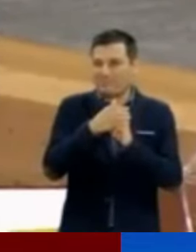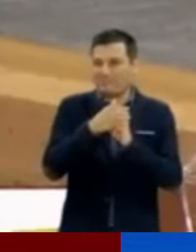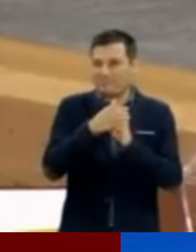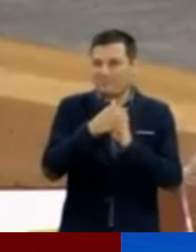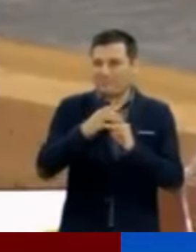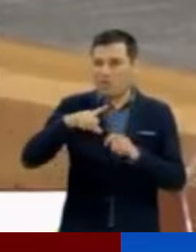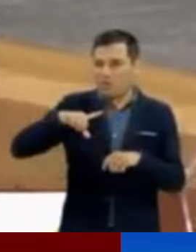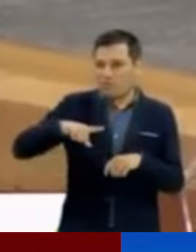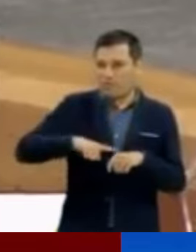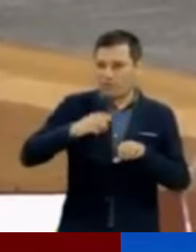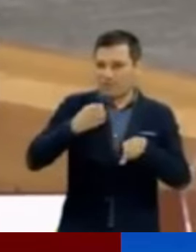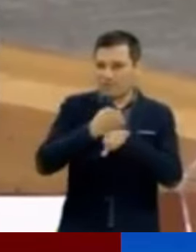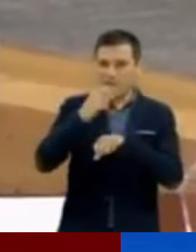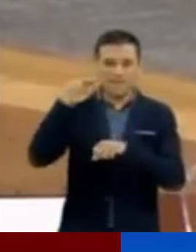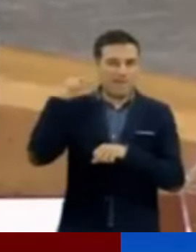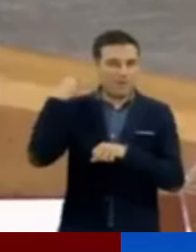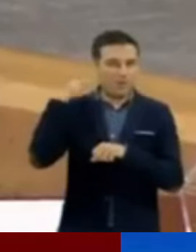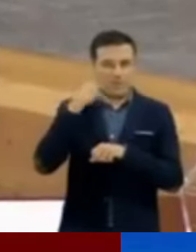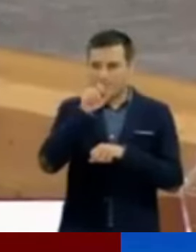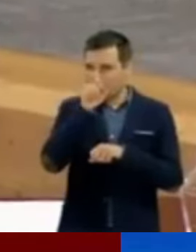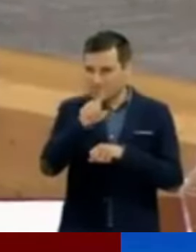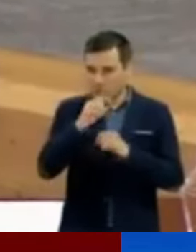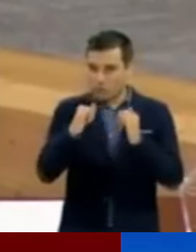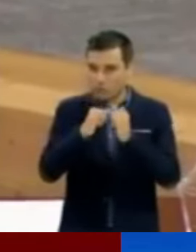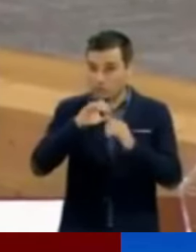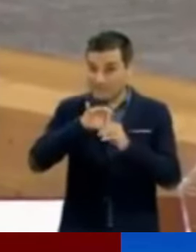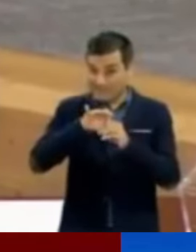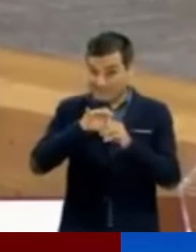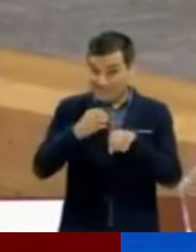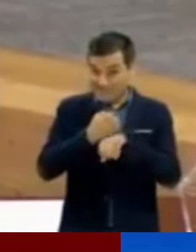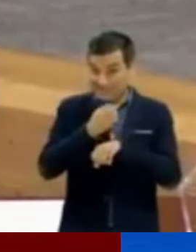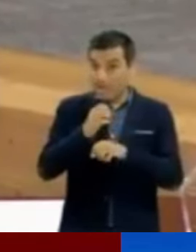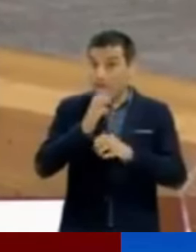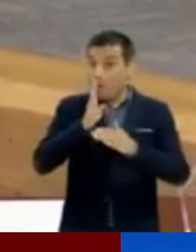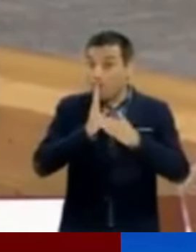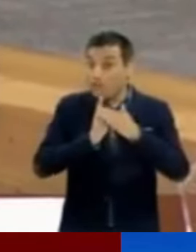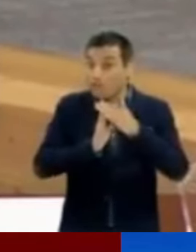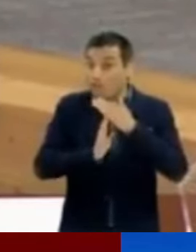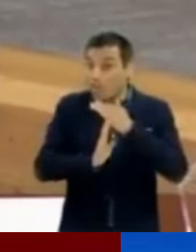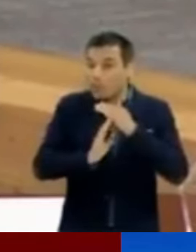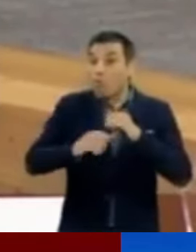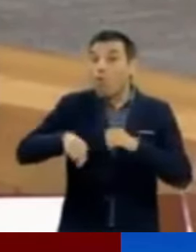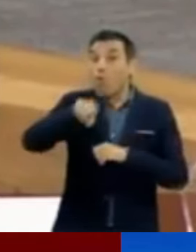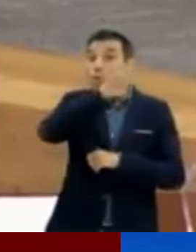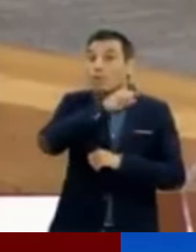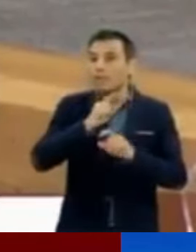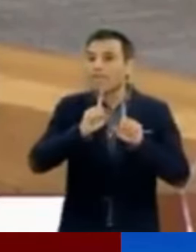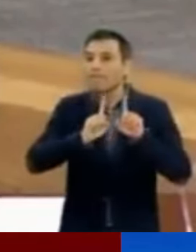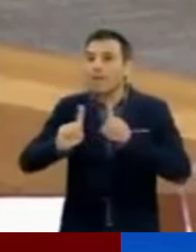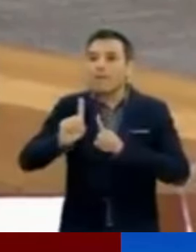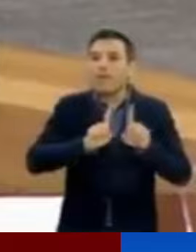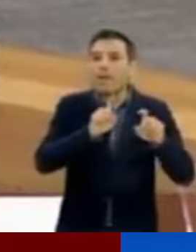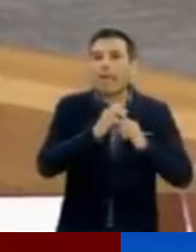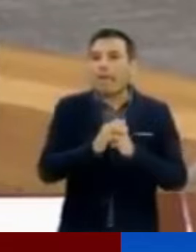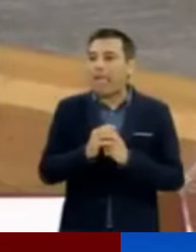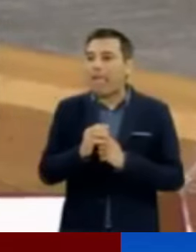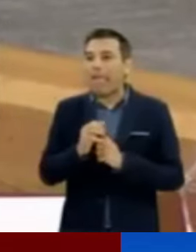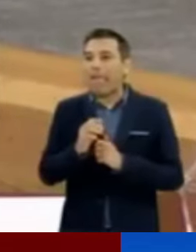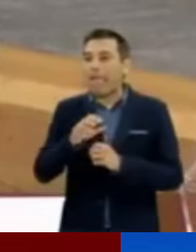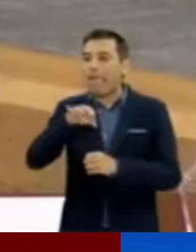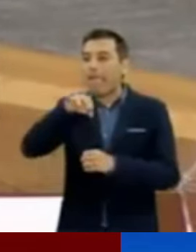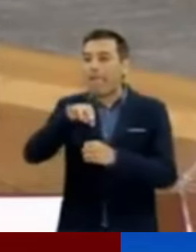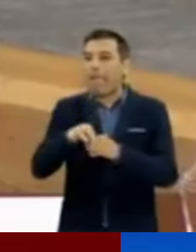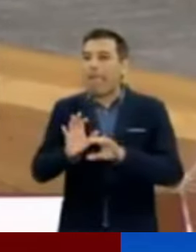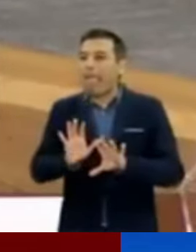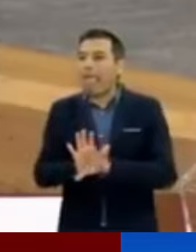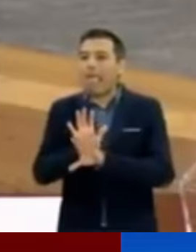del gobierno del estado de Veracruz y del propio OPLE, cómo en las bodegas entraron a modificar el voto depositado